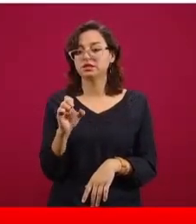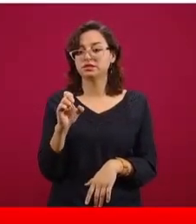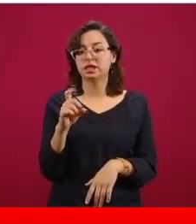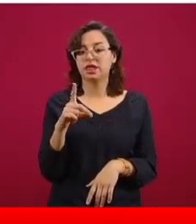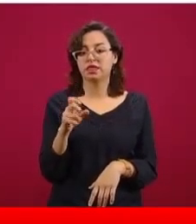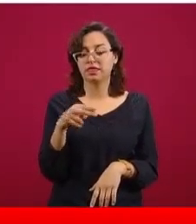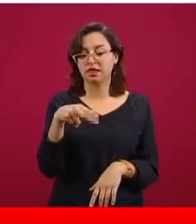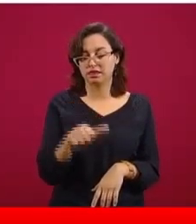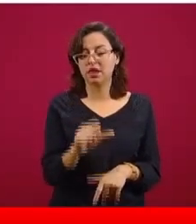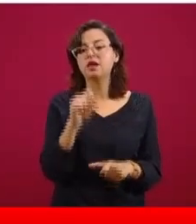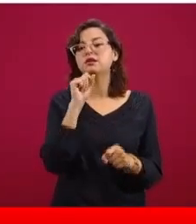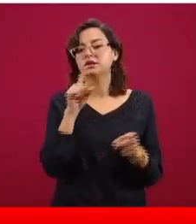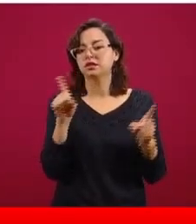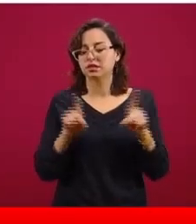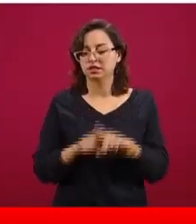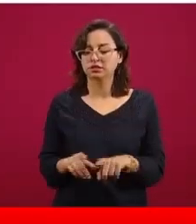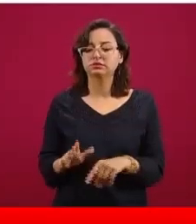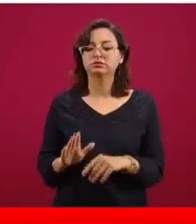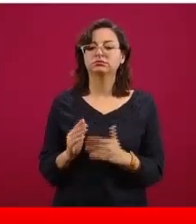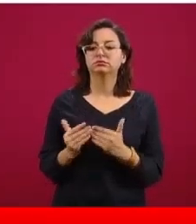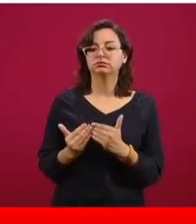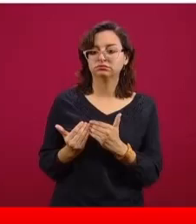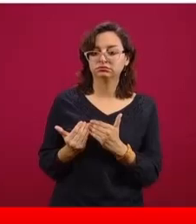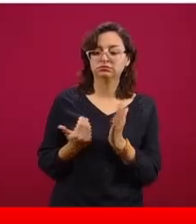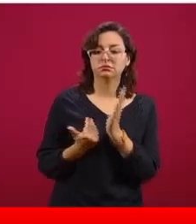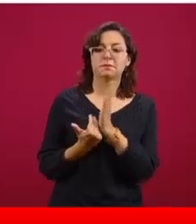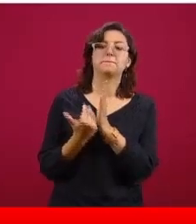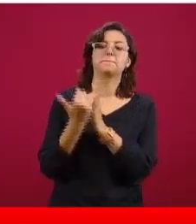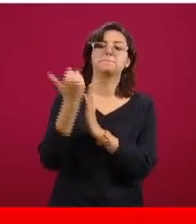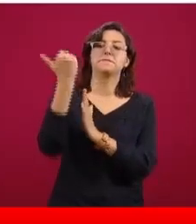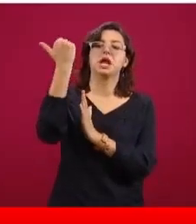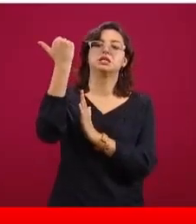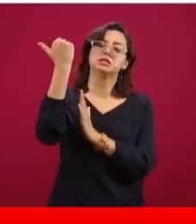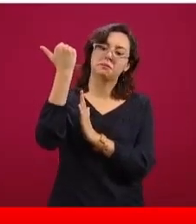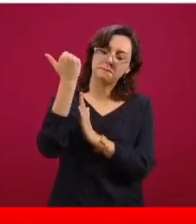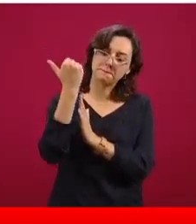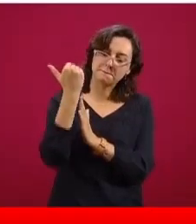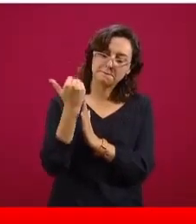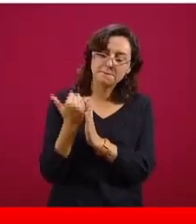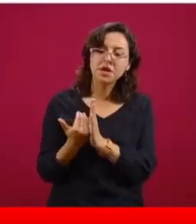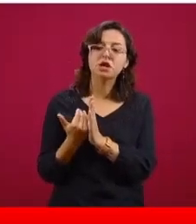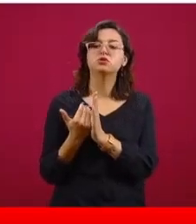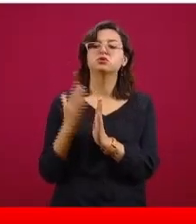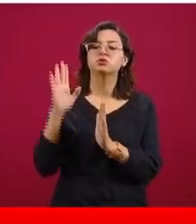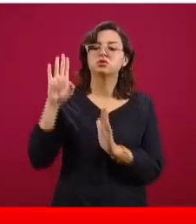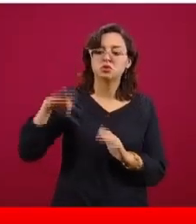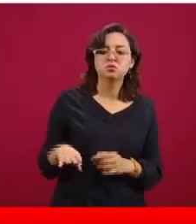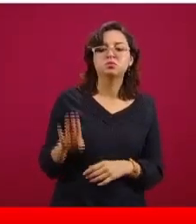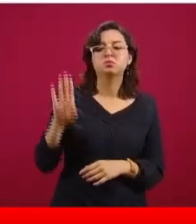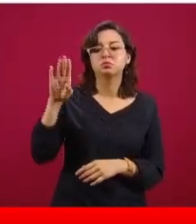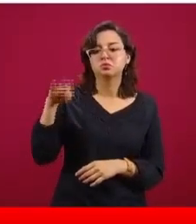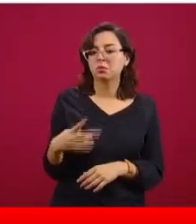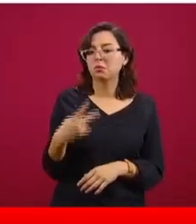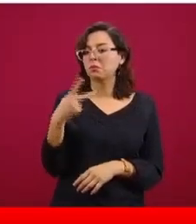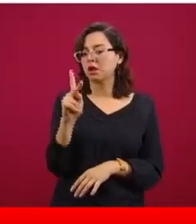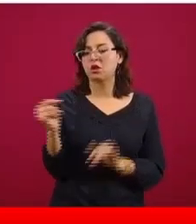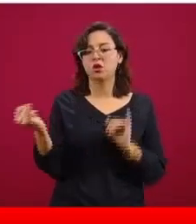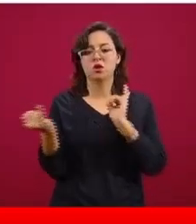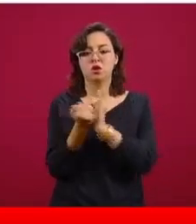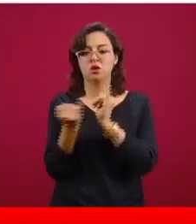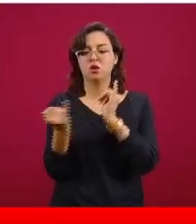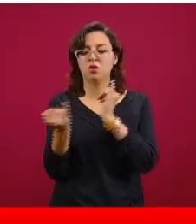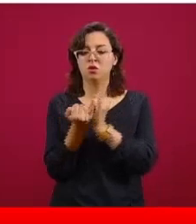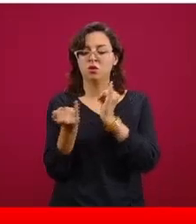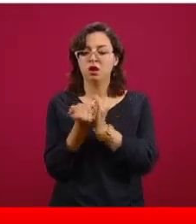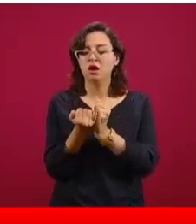lo recibimos tuvo un alza muy importante luego alguna baja pero la tendencia en la